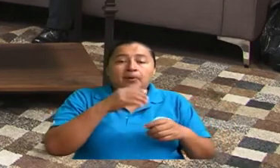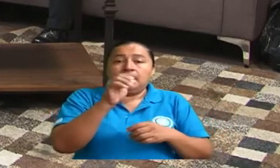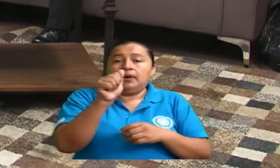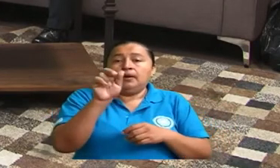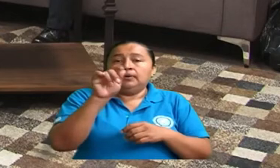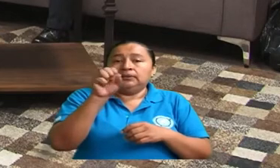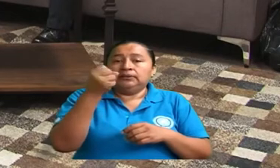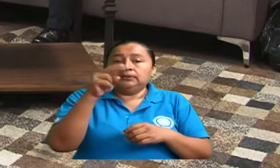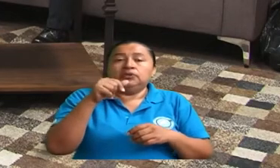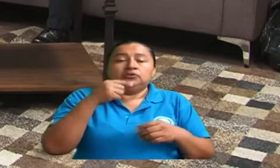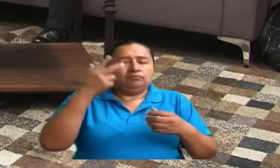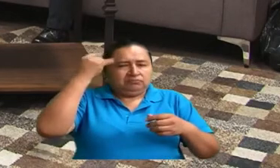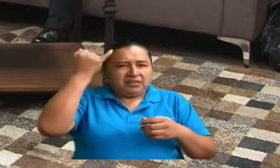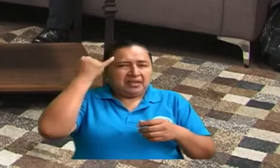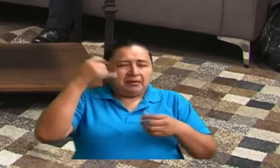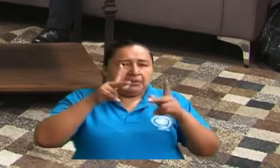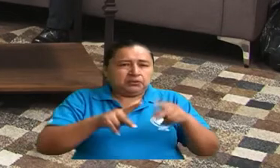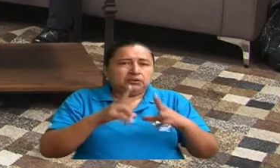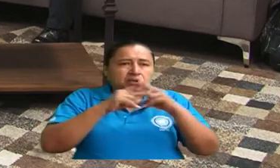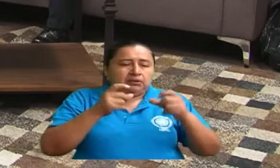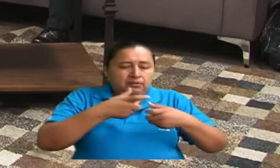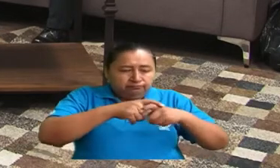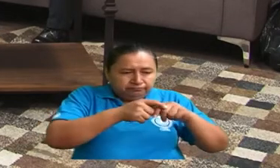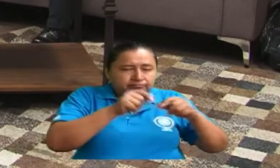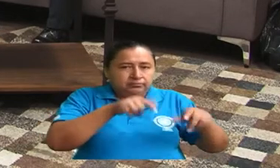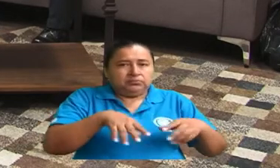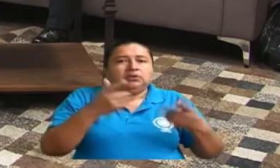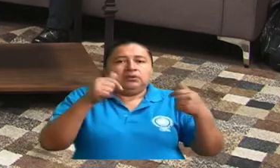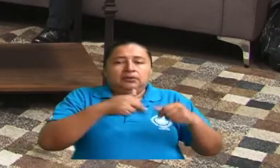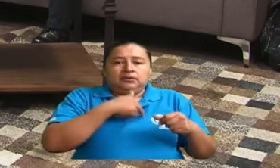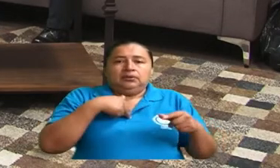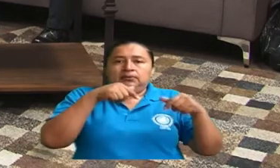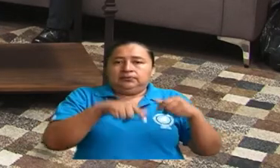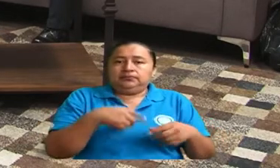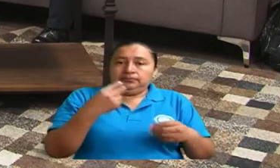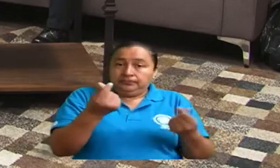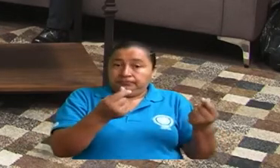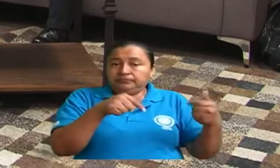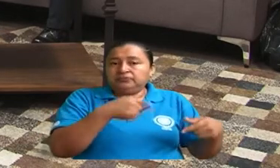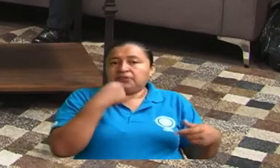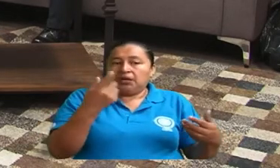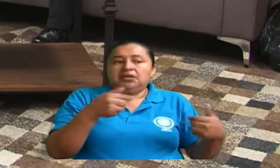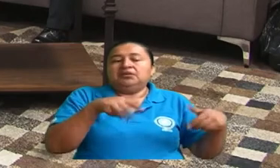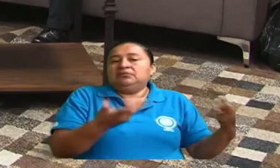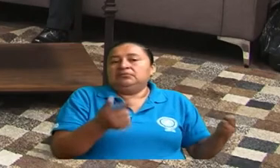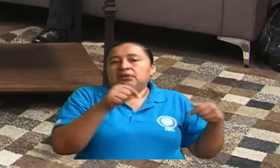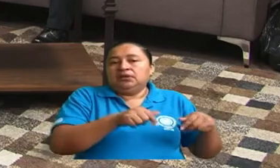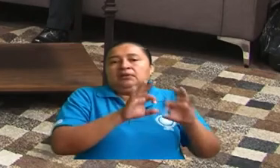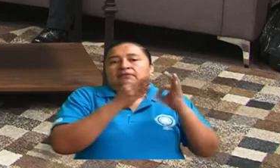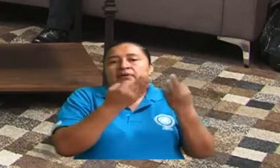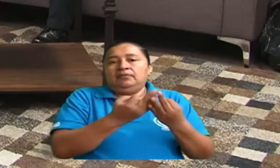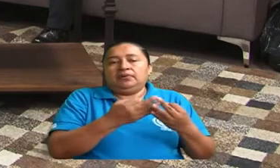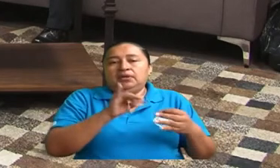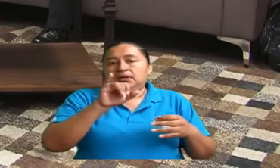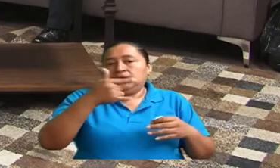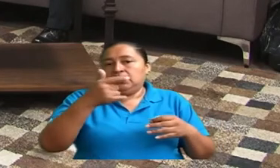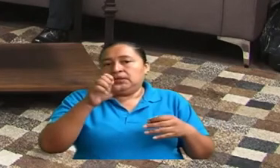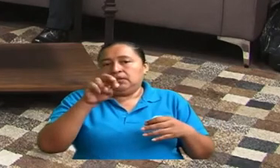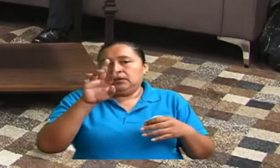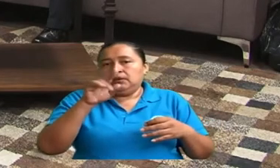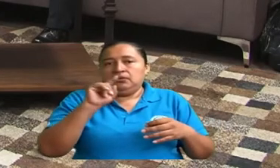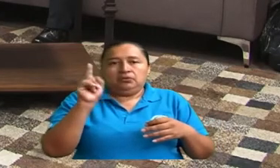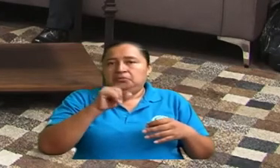por ingenieros nicaragüenses. Okay. ¿Verdad? Y entonces, esa platita, ¿quién está quedando? A la familia del ingeniero.